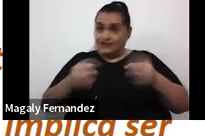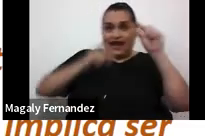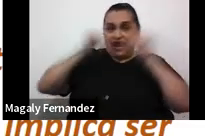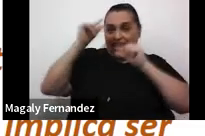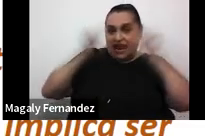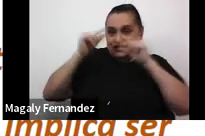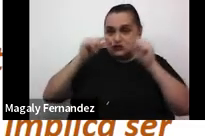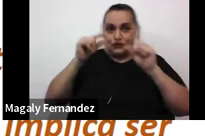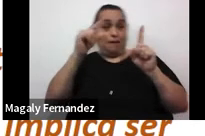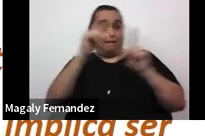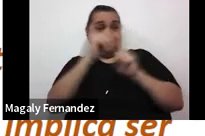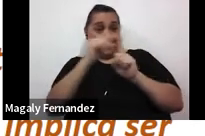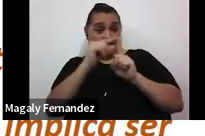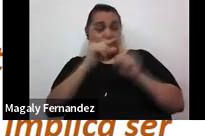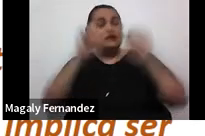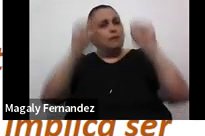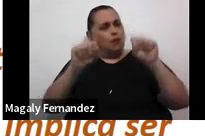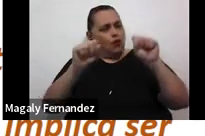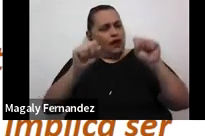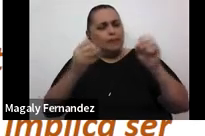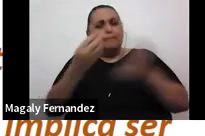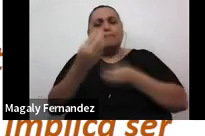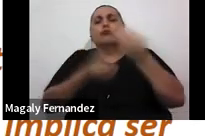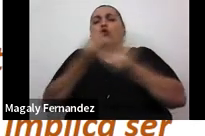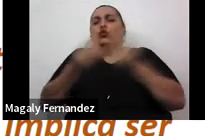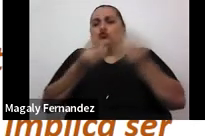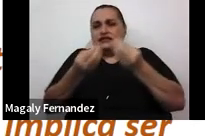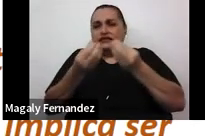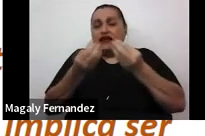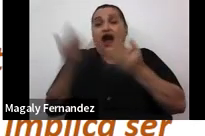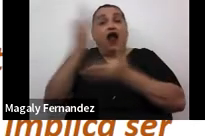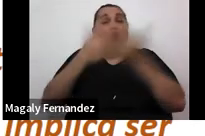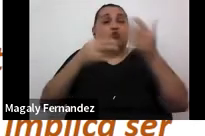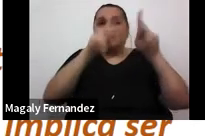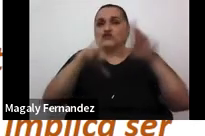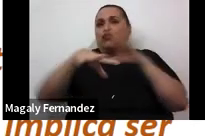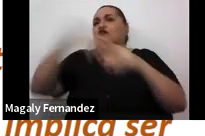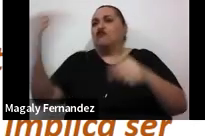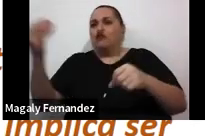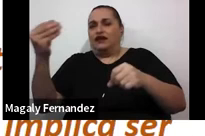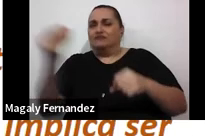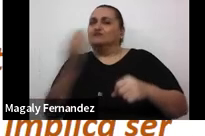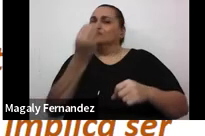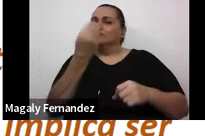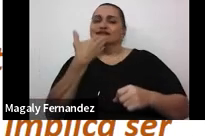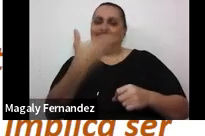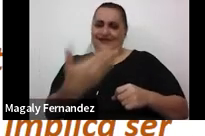o palabras pueden generar y producir que alguien se quede afuera Muchísimas gracias